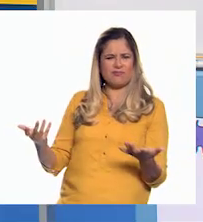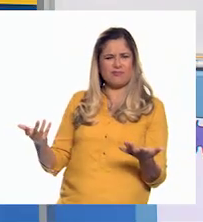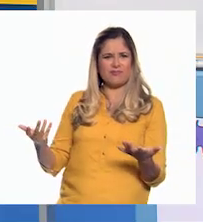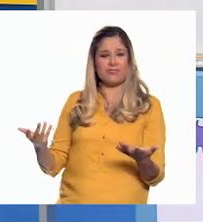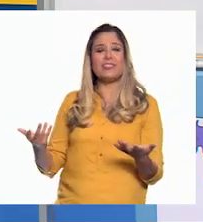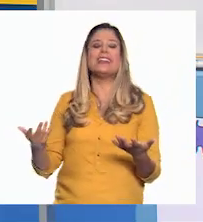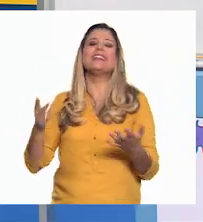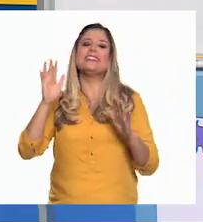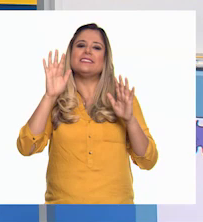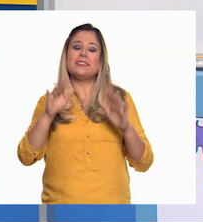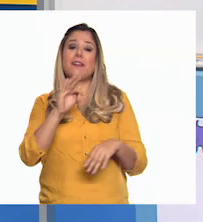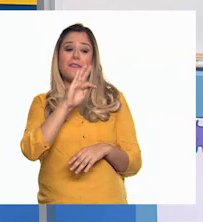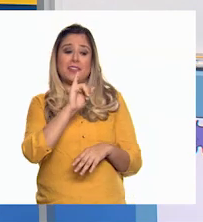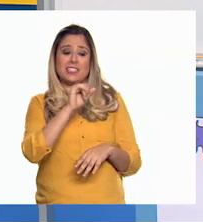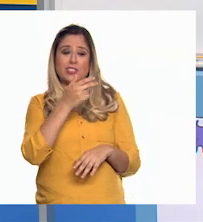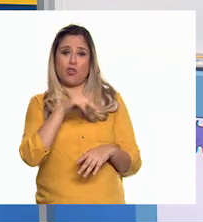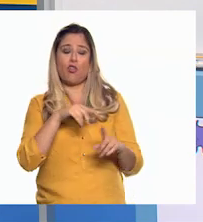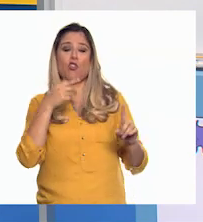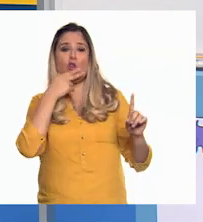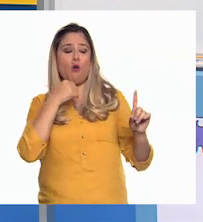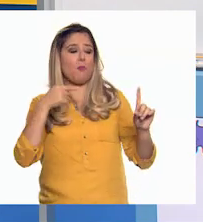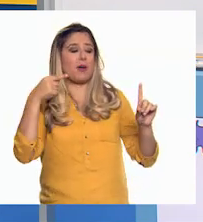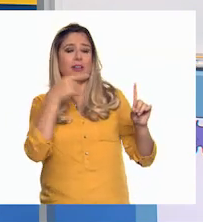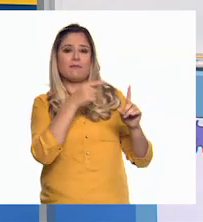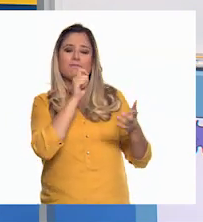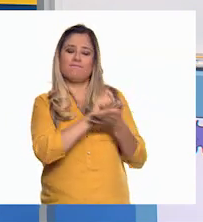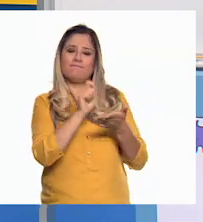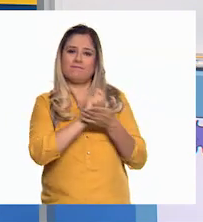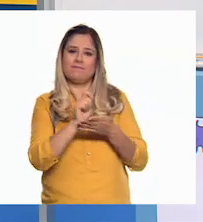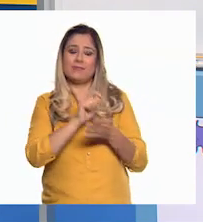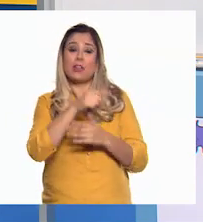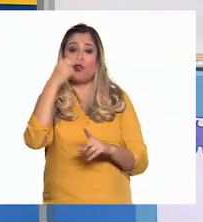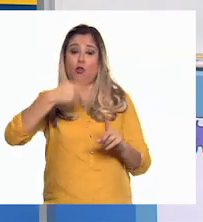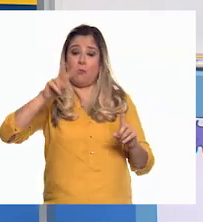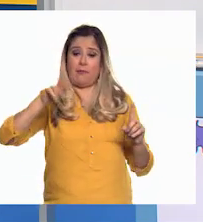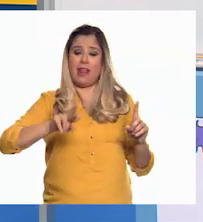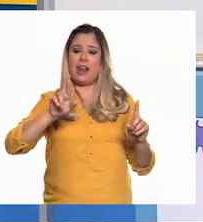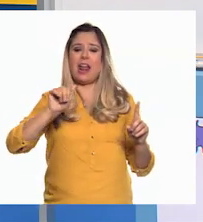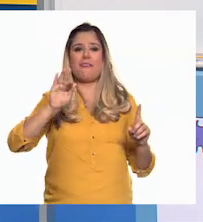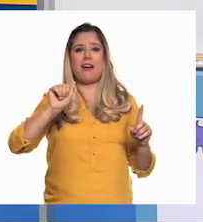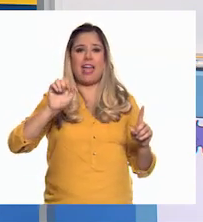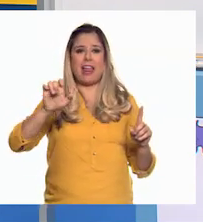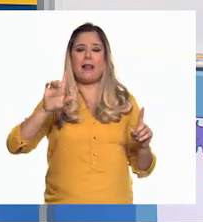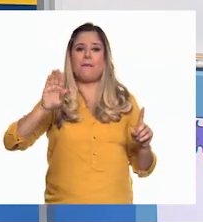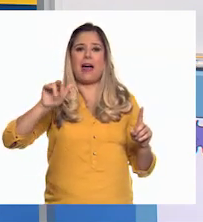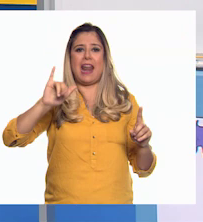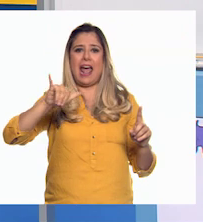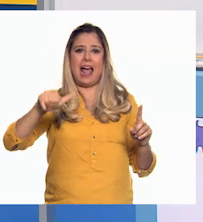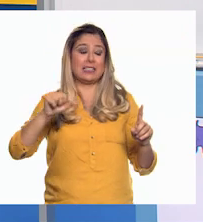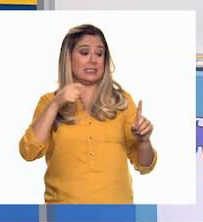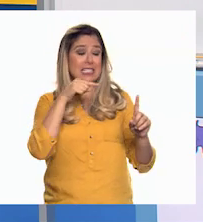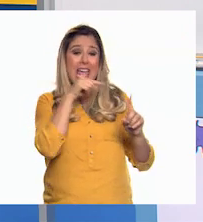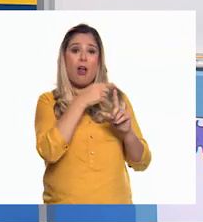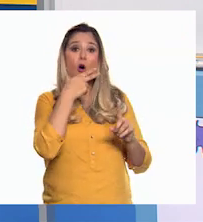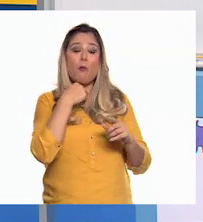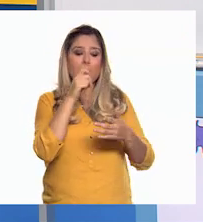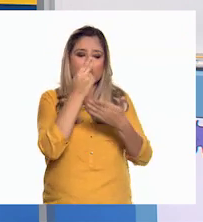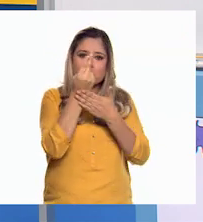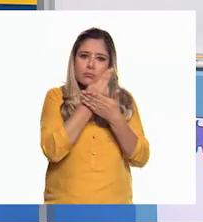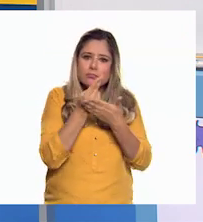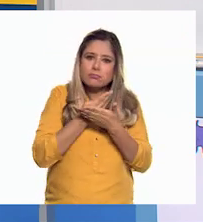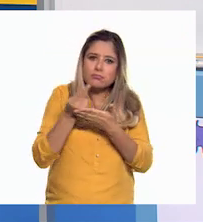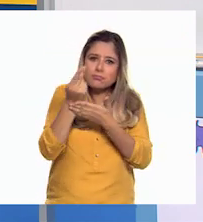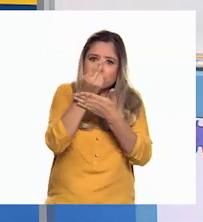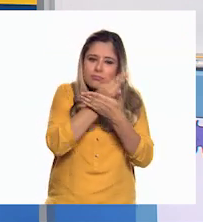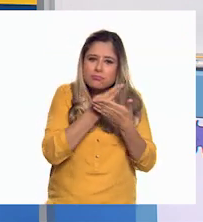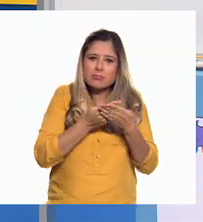Ah, pues es un caricaturista, Raulito. Su verdadero nombre es Rafael Barajas. Y sí, si ves tu libro de La